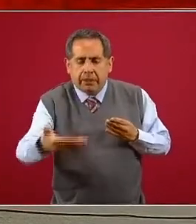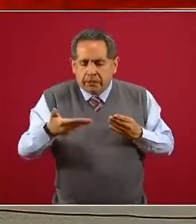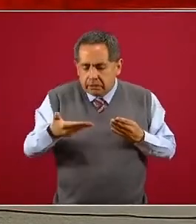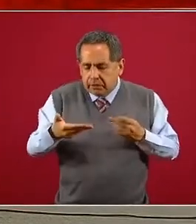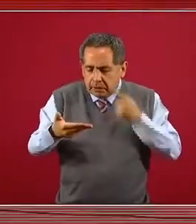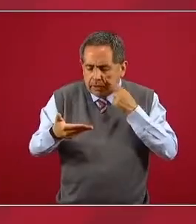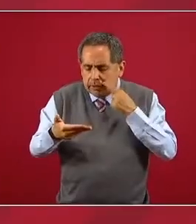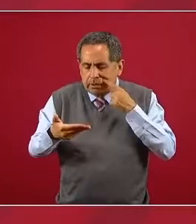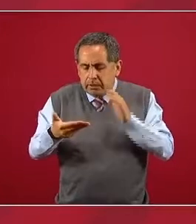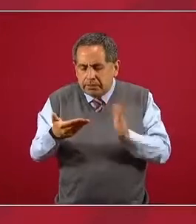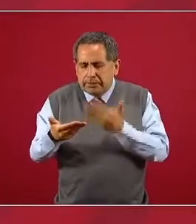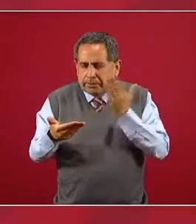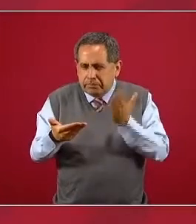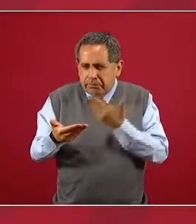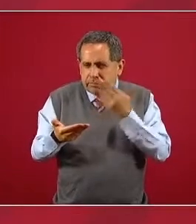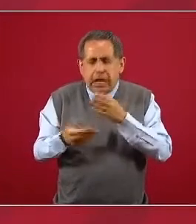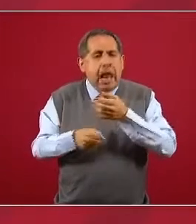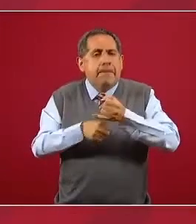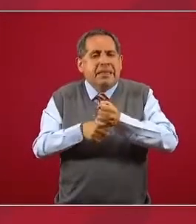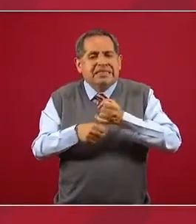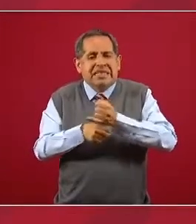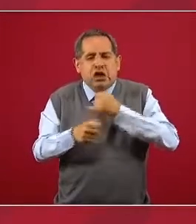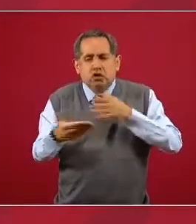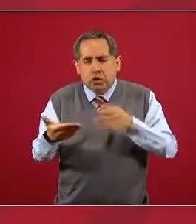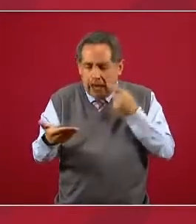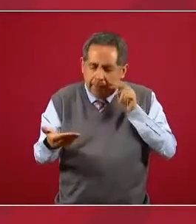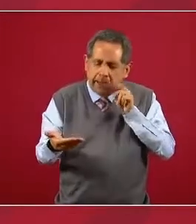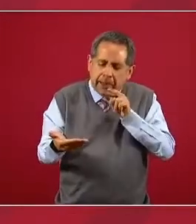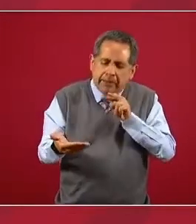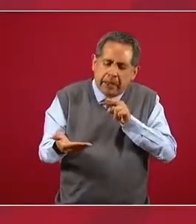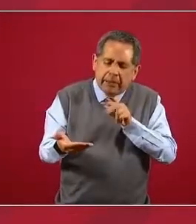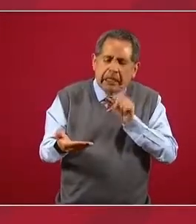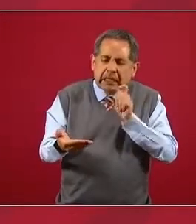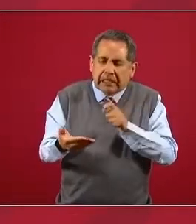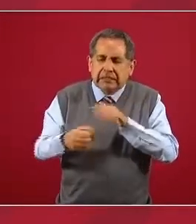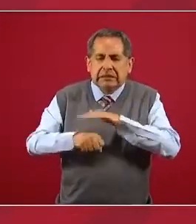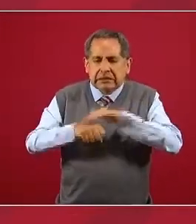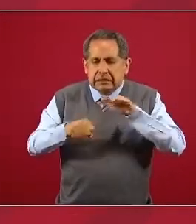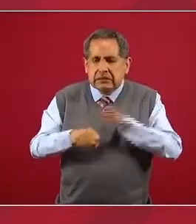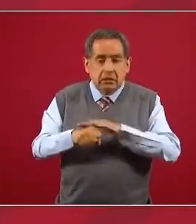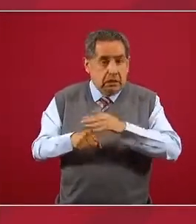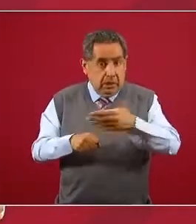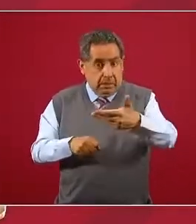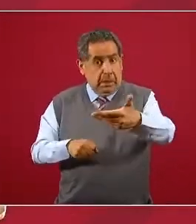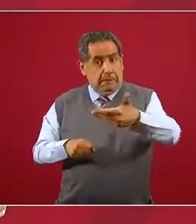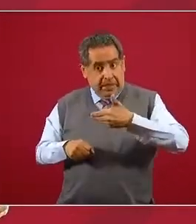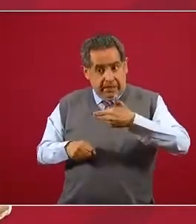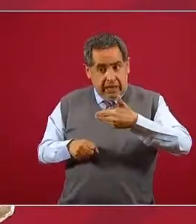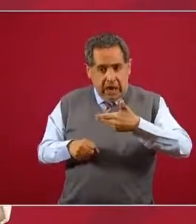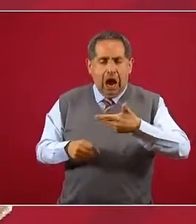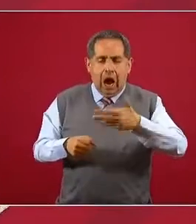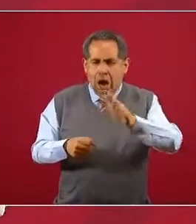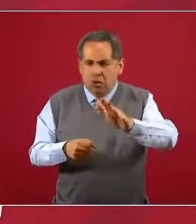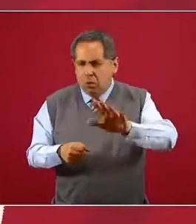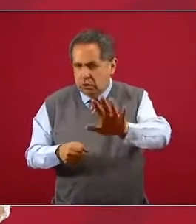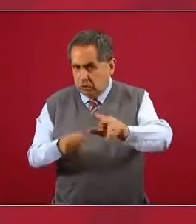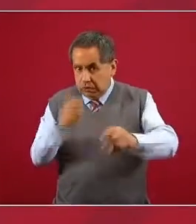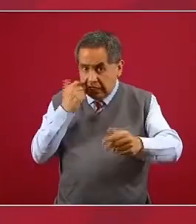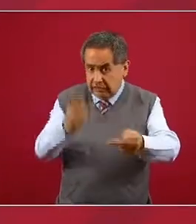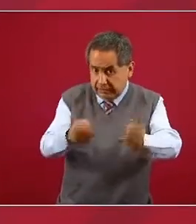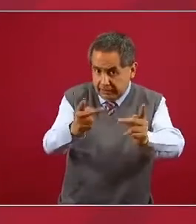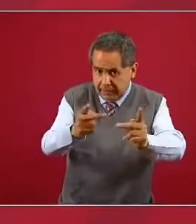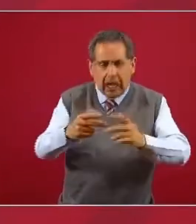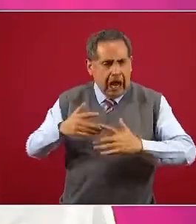la calidad de los productos, COFEPRIS, ante una petición, una solicitud de un comercializador o de